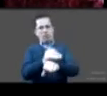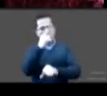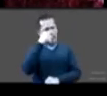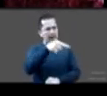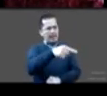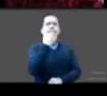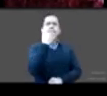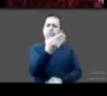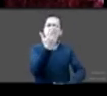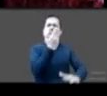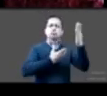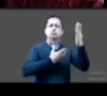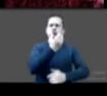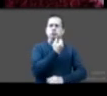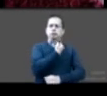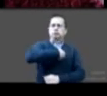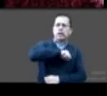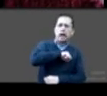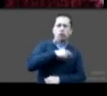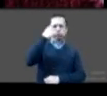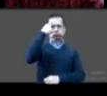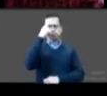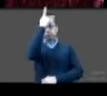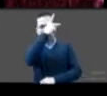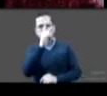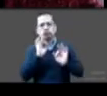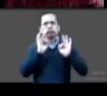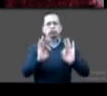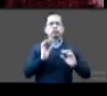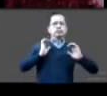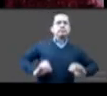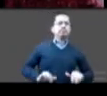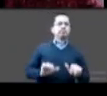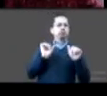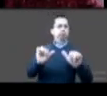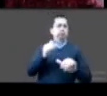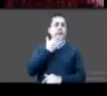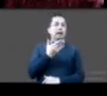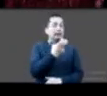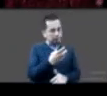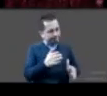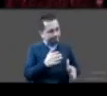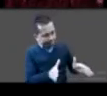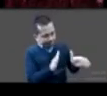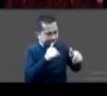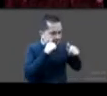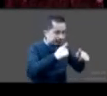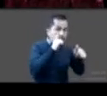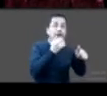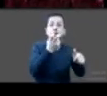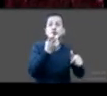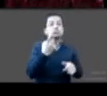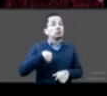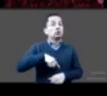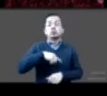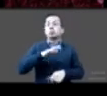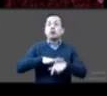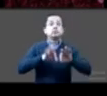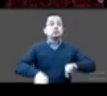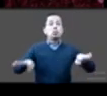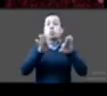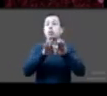y adolescentes, ¿no? Y solicitamos el procedimiento respectivo velando por su